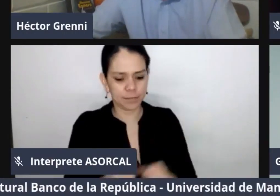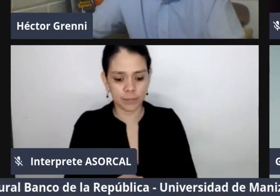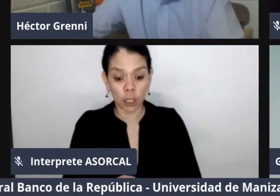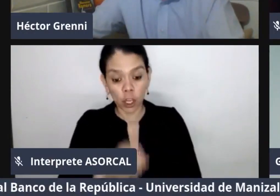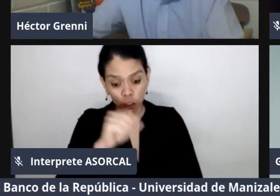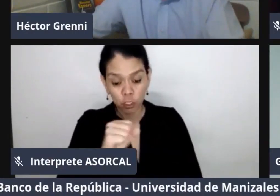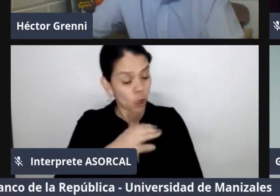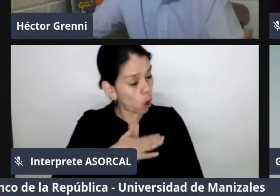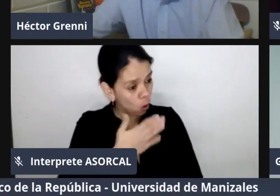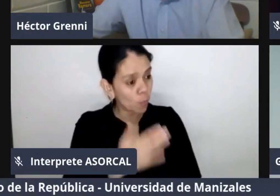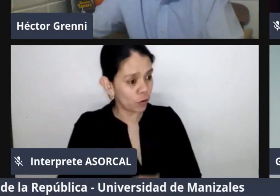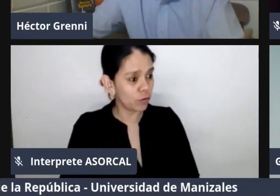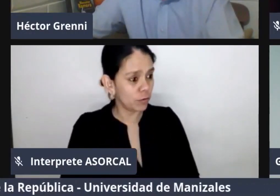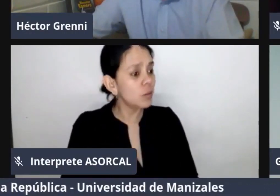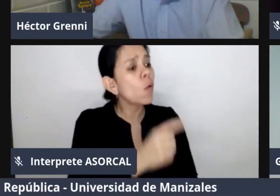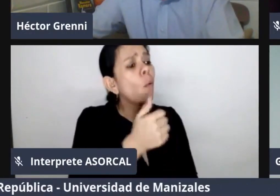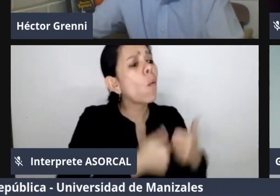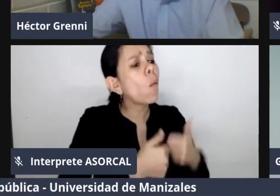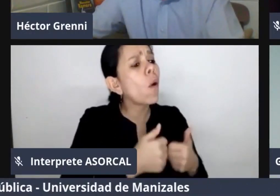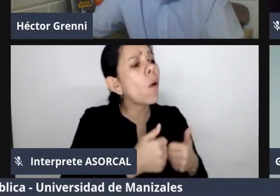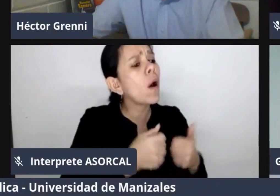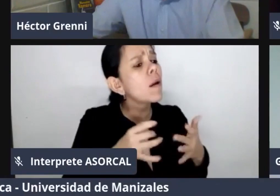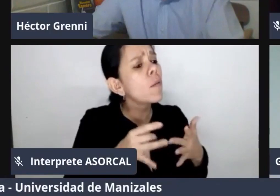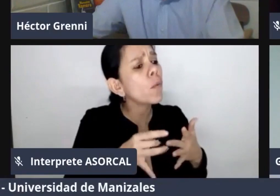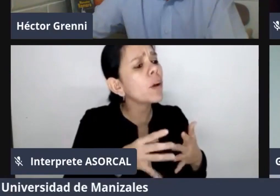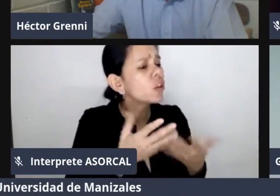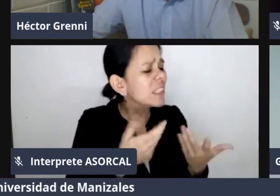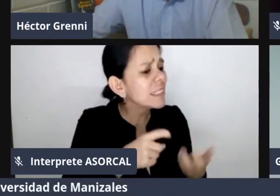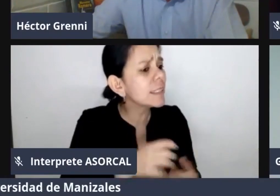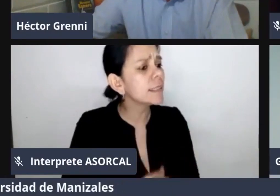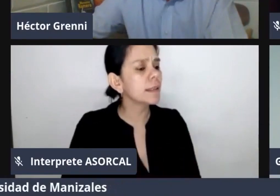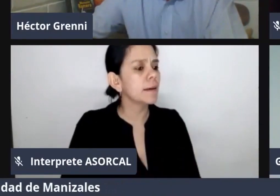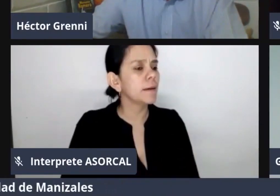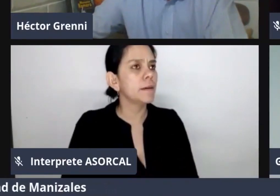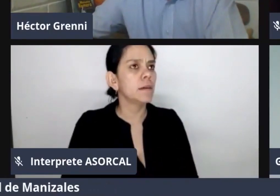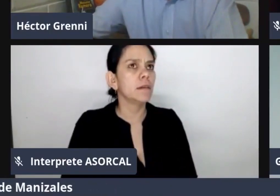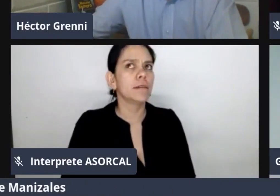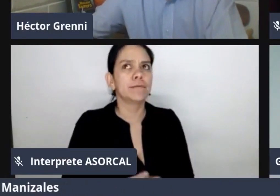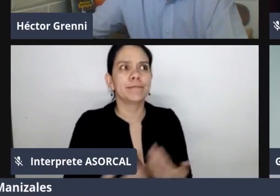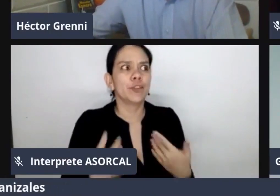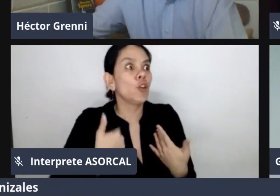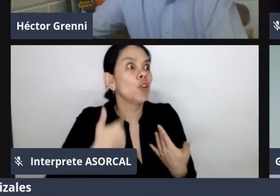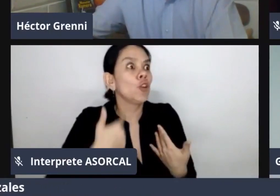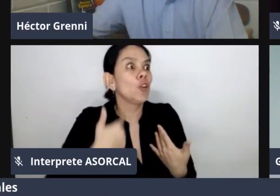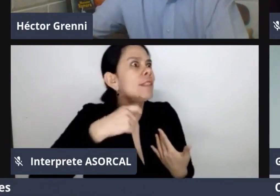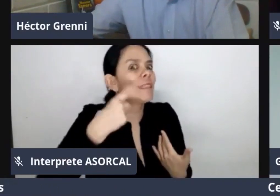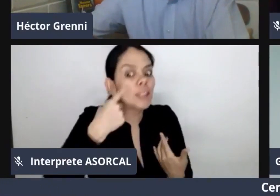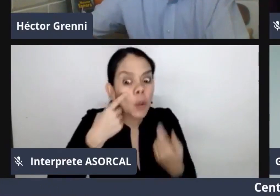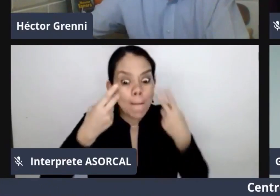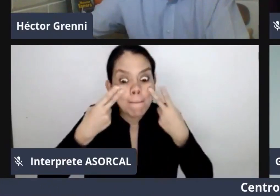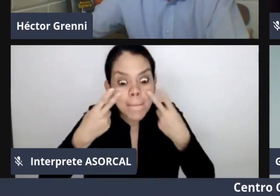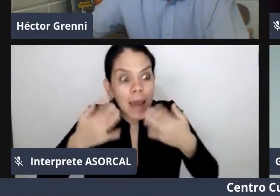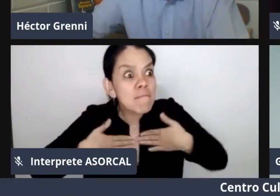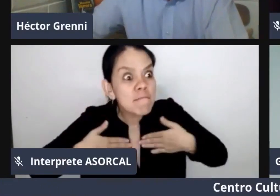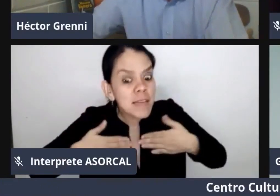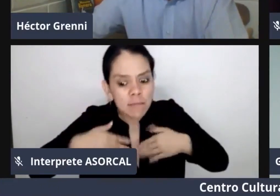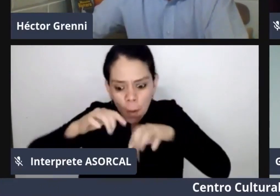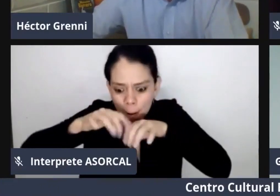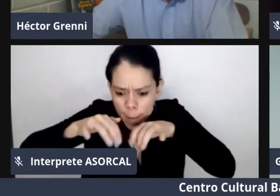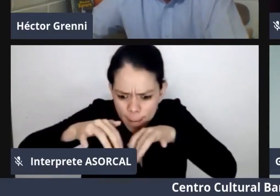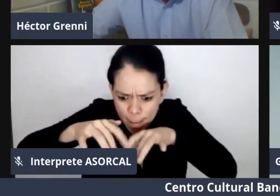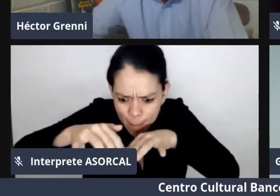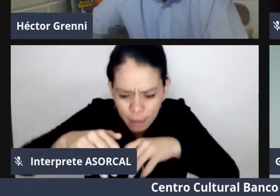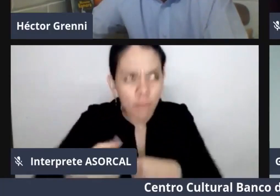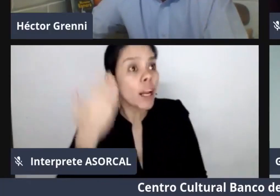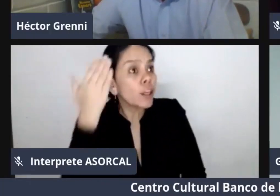Entonces tuve que definirme por alguno de los documentos que yo ya sé que existen, pero me interesaba aquellos que no sé que